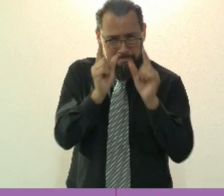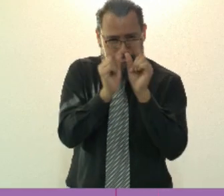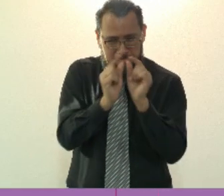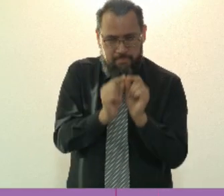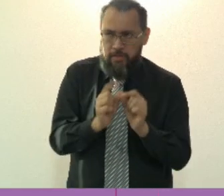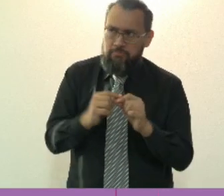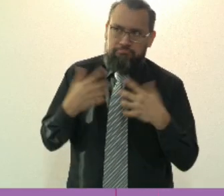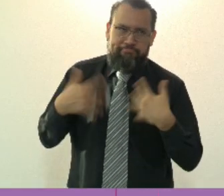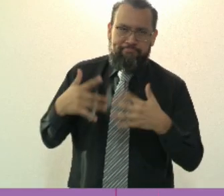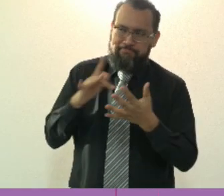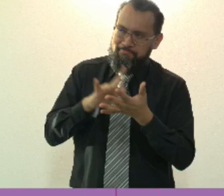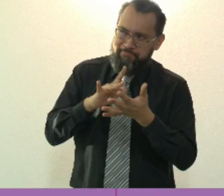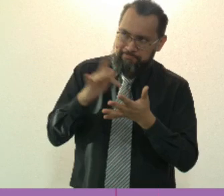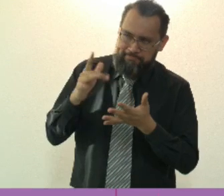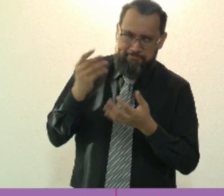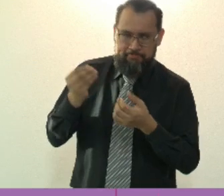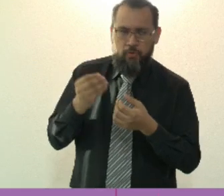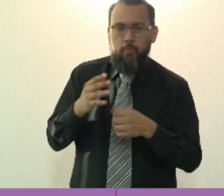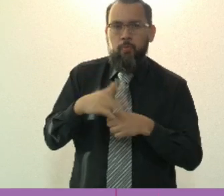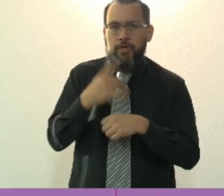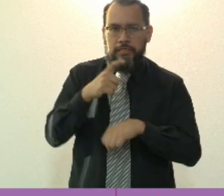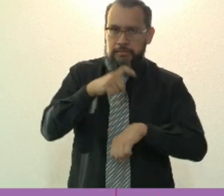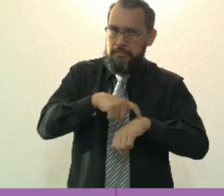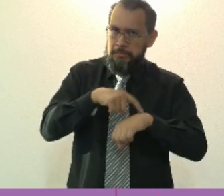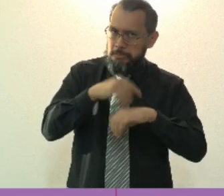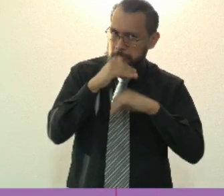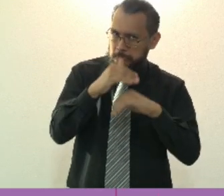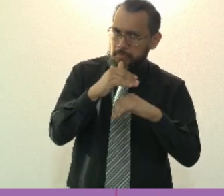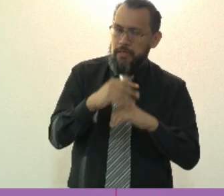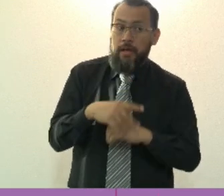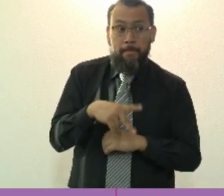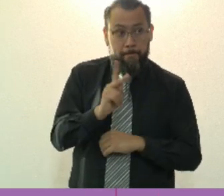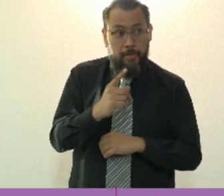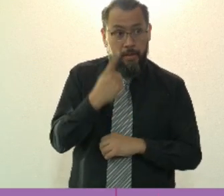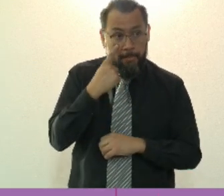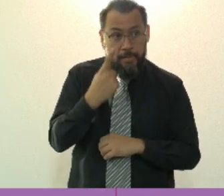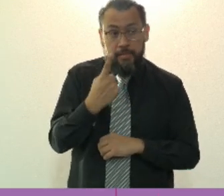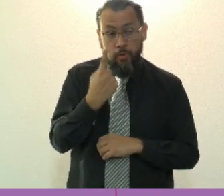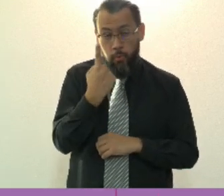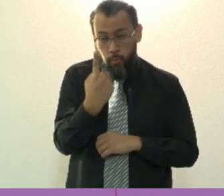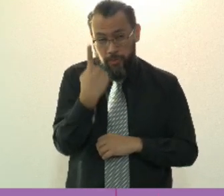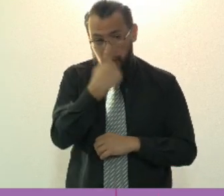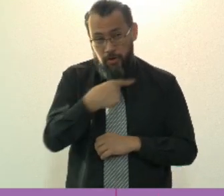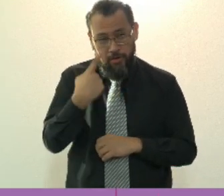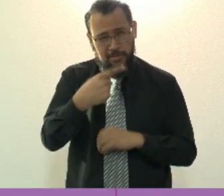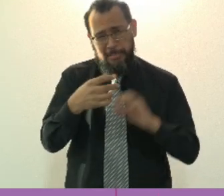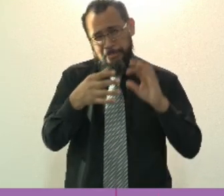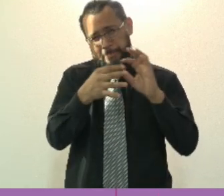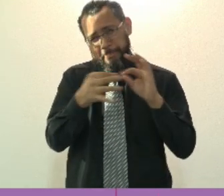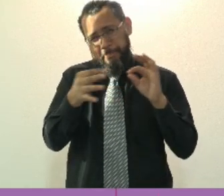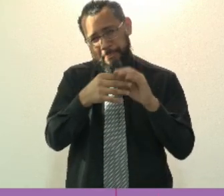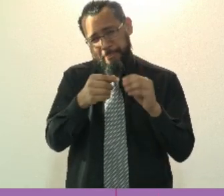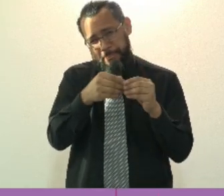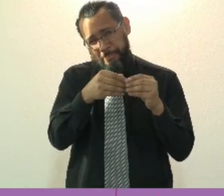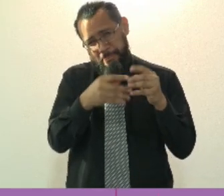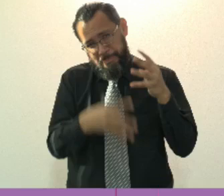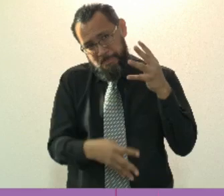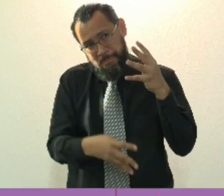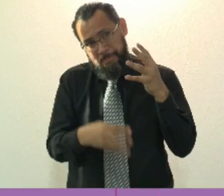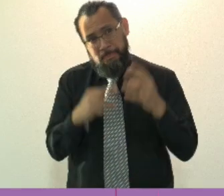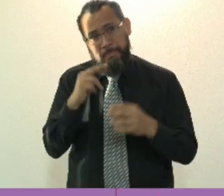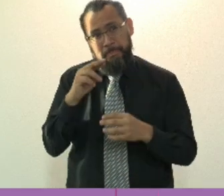Les agradezco mucho que se hayan apegado al tiempo, pero si ustedes se dan cuenta, en una hora nos dieron una gran